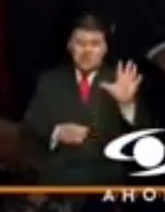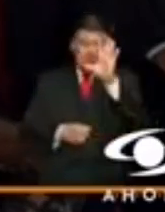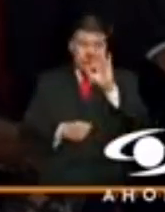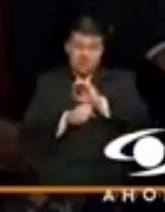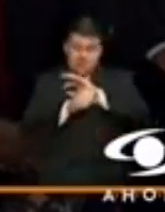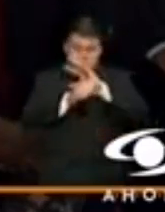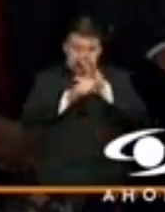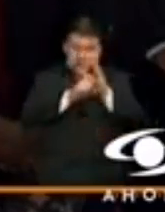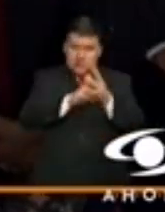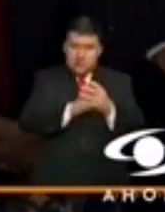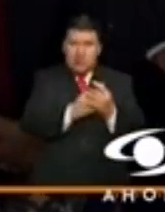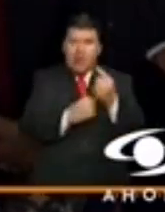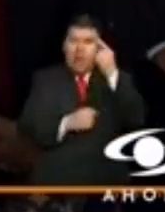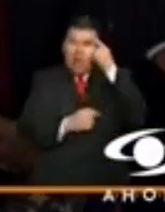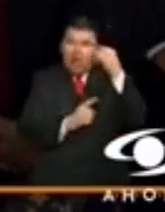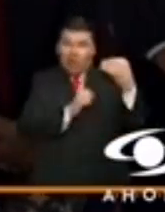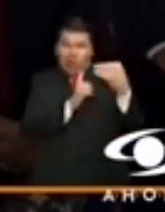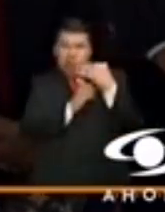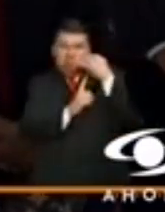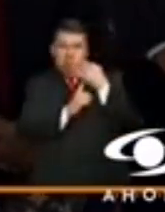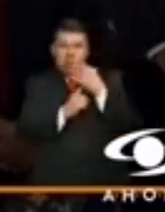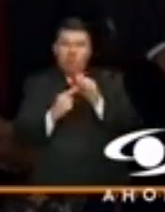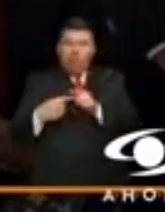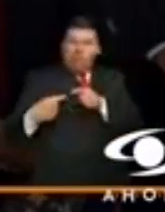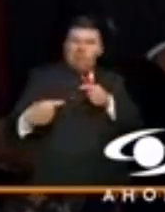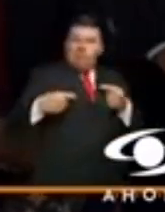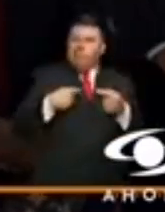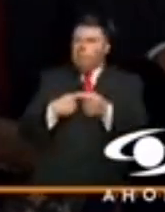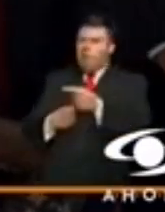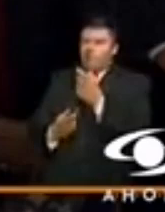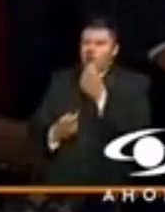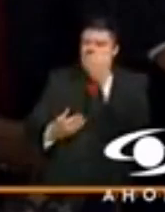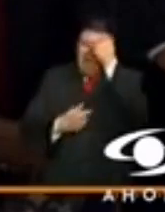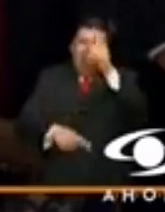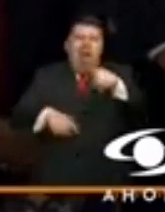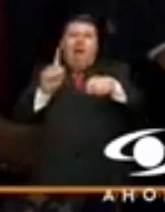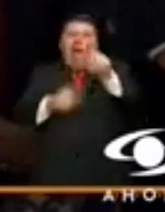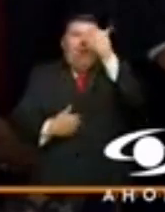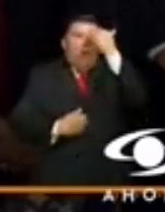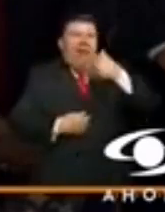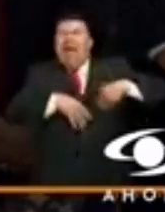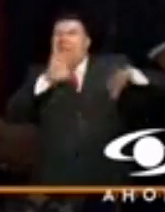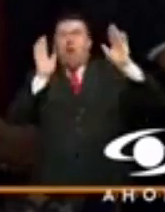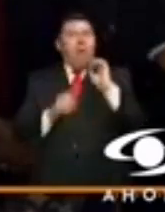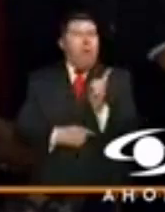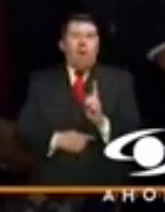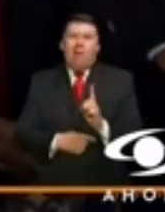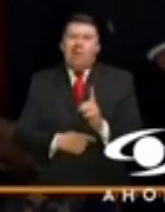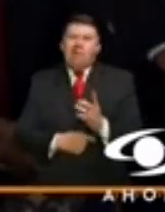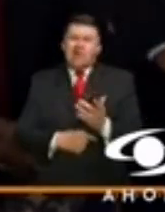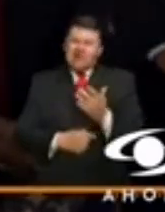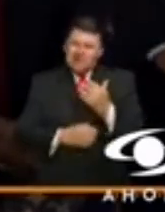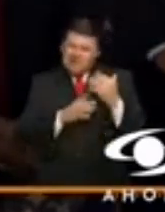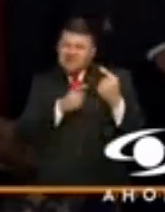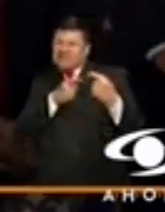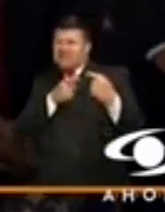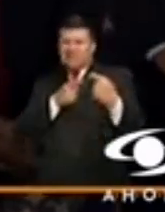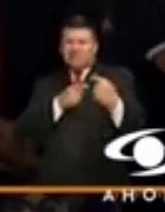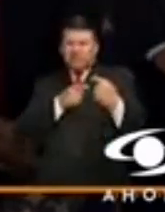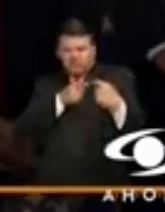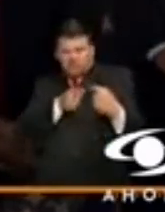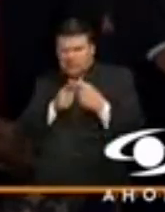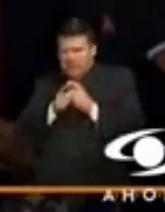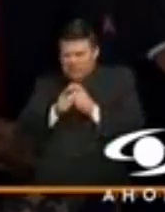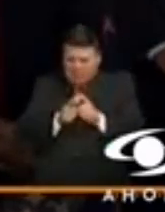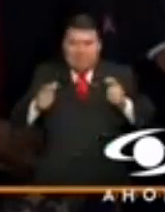coronavirus pretende cabalgar sobre la indiferencia y la falta de conciencia de algunos, pero lo enfrentaremos con el contagio